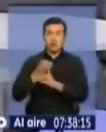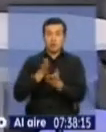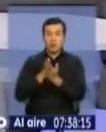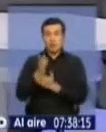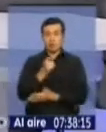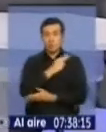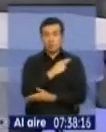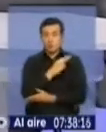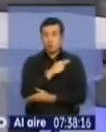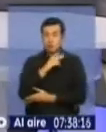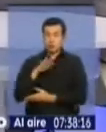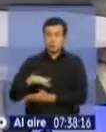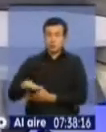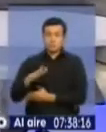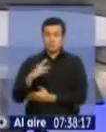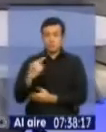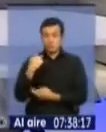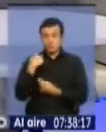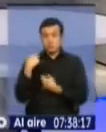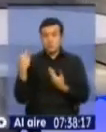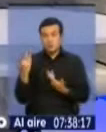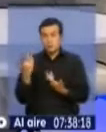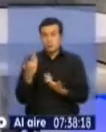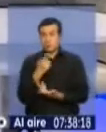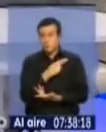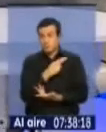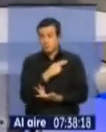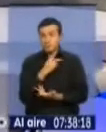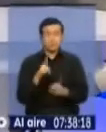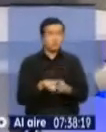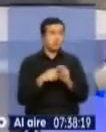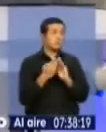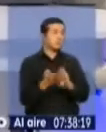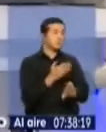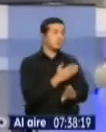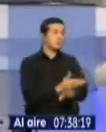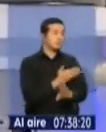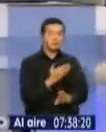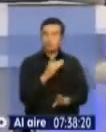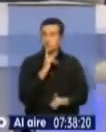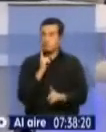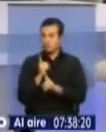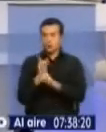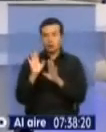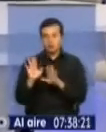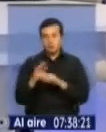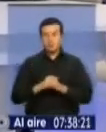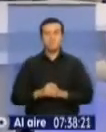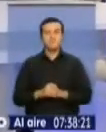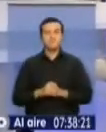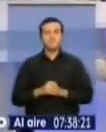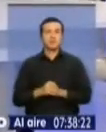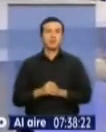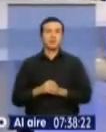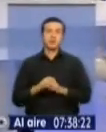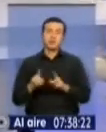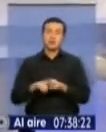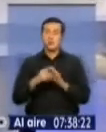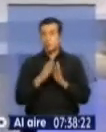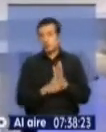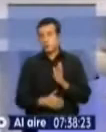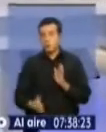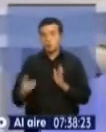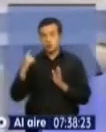facultades de derecho del país. ¿Y qué es lo que está fallando ahí? Comencemos por el origen, entonces. Sí, a ver, yo no sé si este es el origen, pero sin